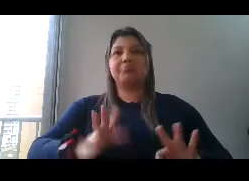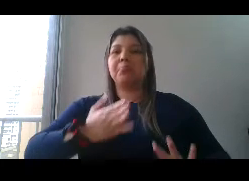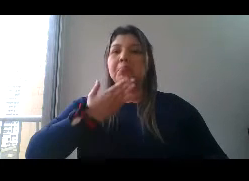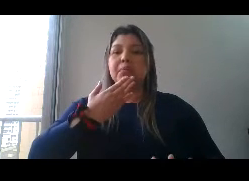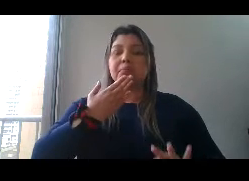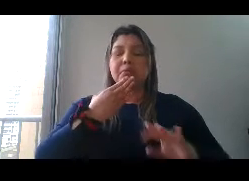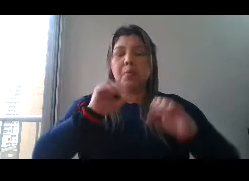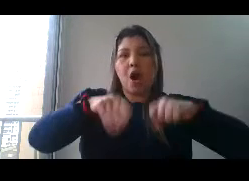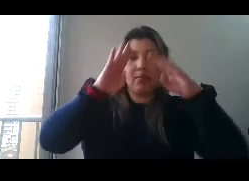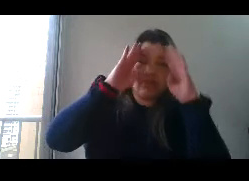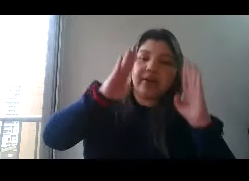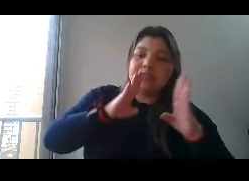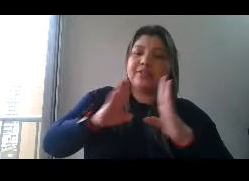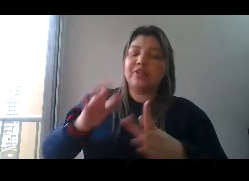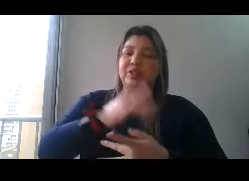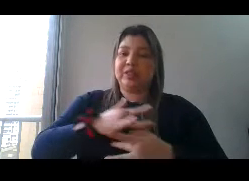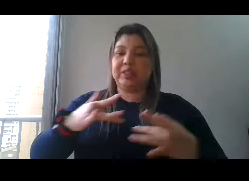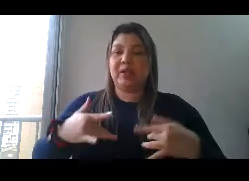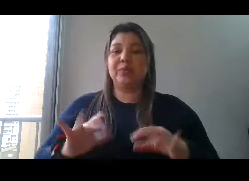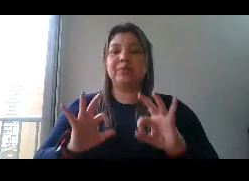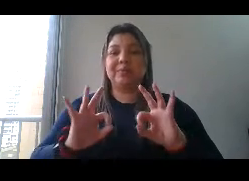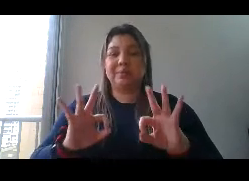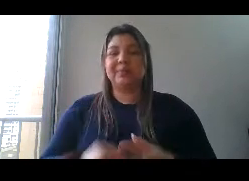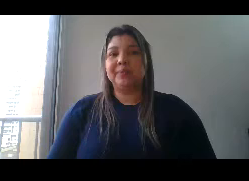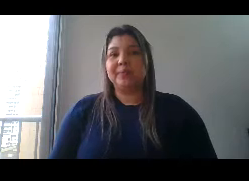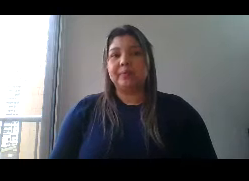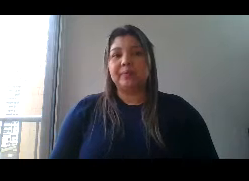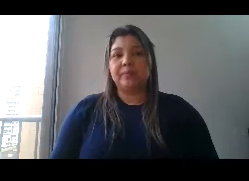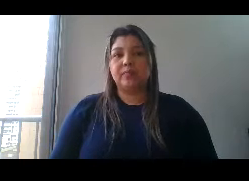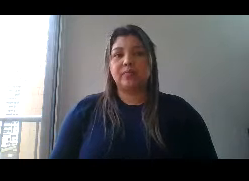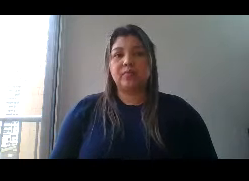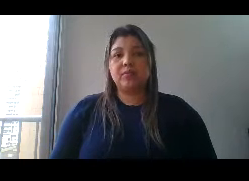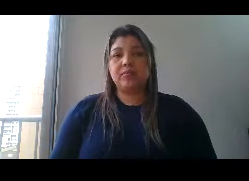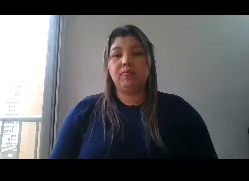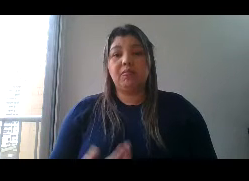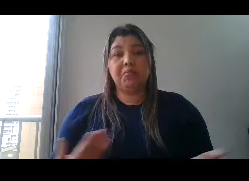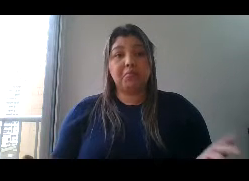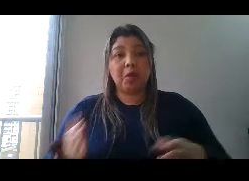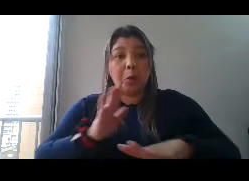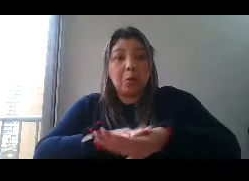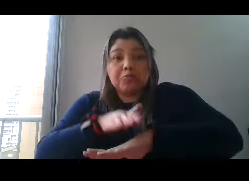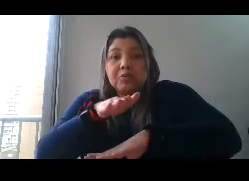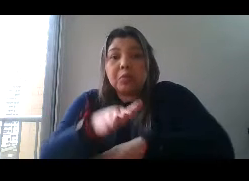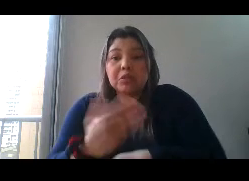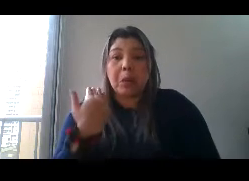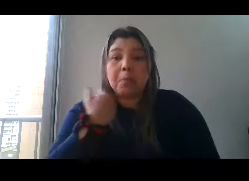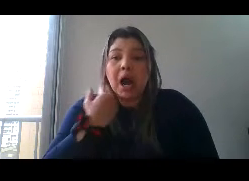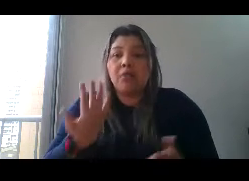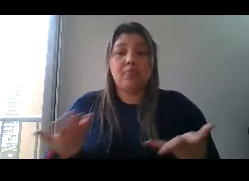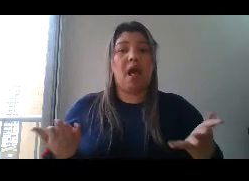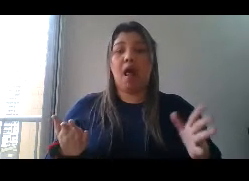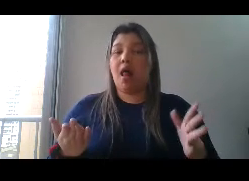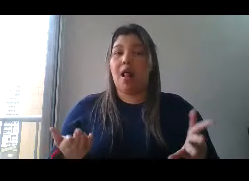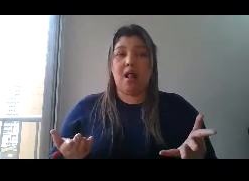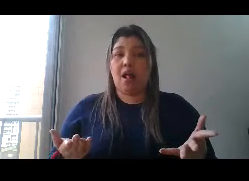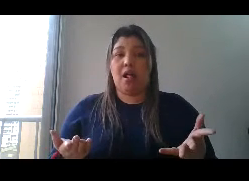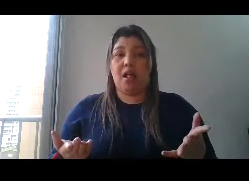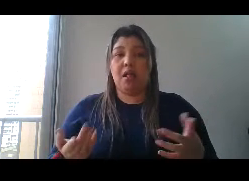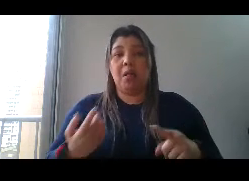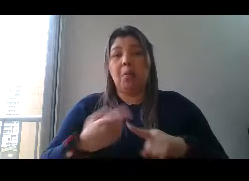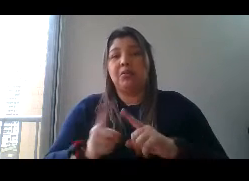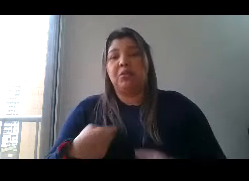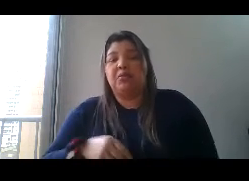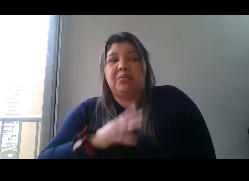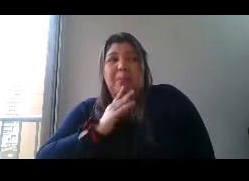salud. De esa manera, no se me va a producir ningún tipo de evento, pero si yo decido hacer